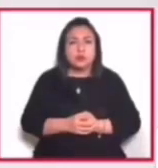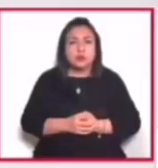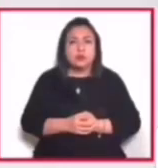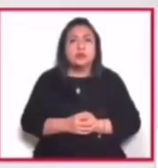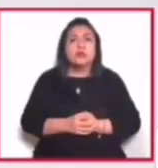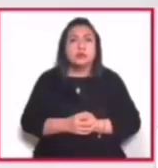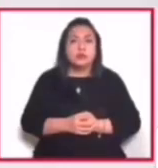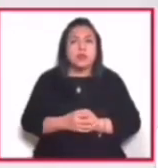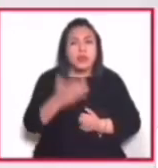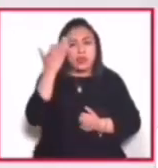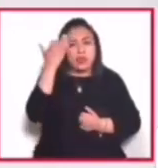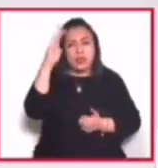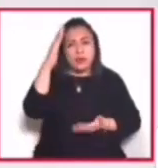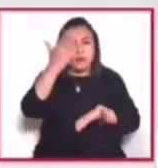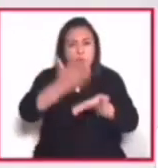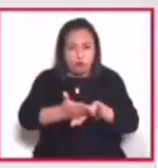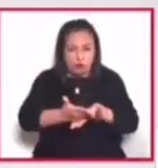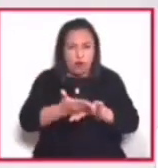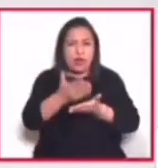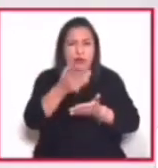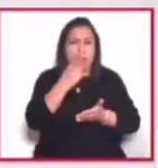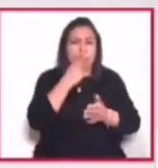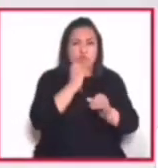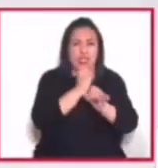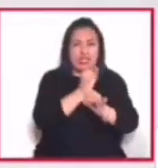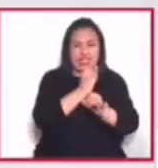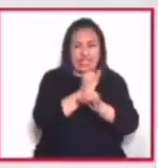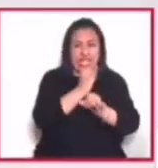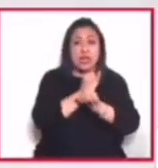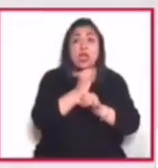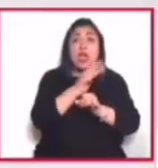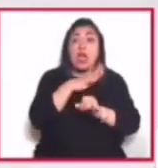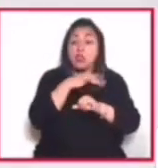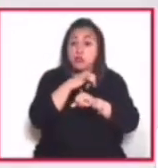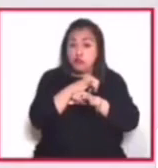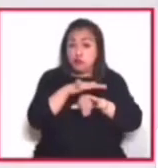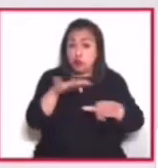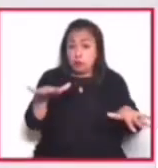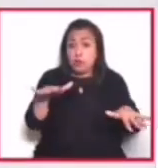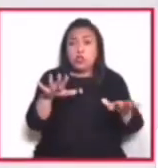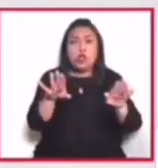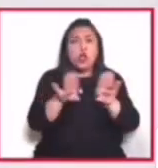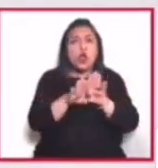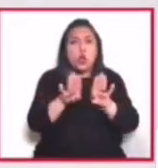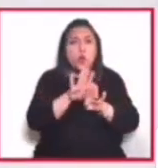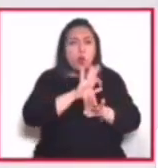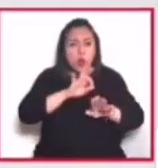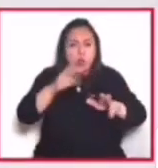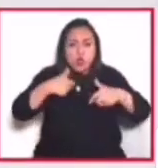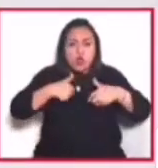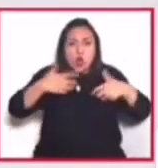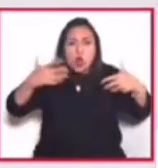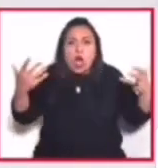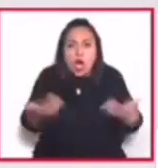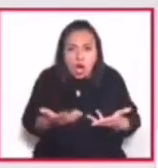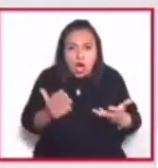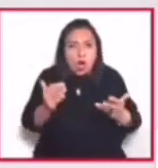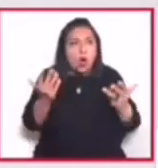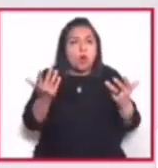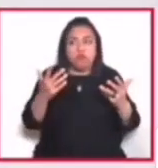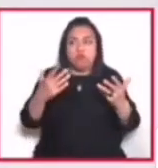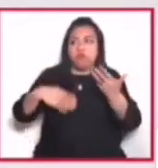Tiempo Fuera es una plataforma que te brinda información sobre cómo puedes actuar en caso de haber vivido violencia